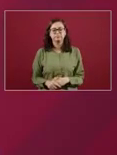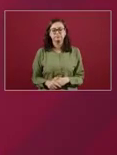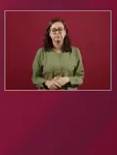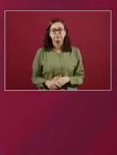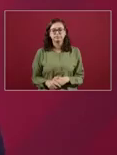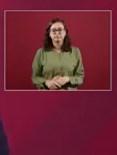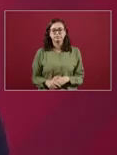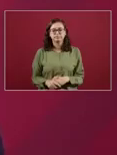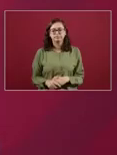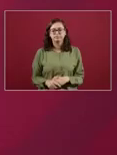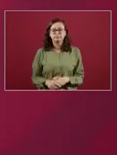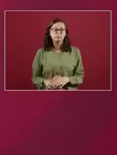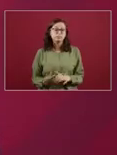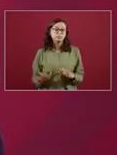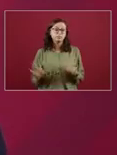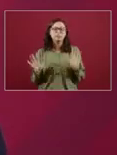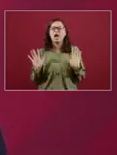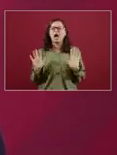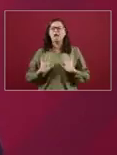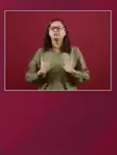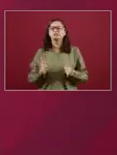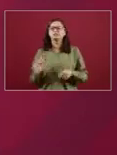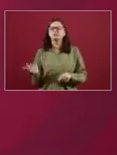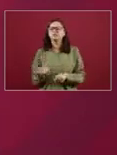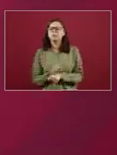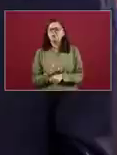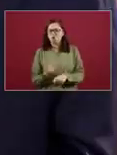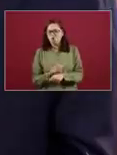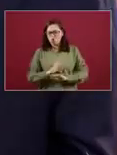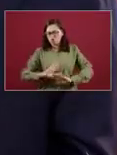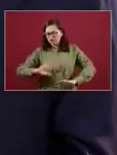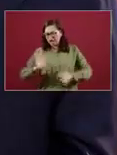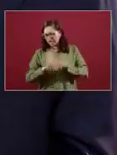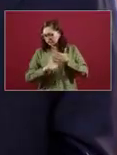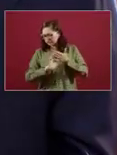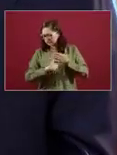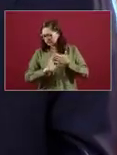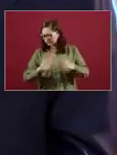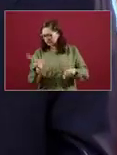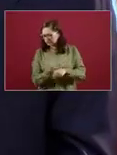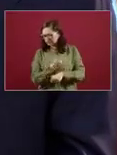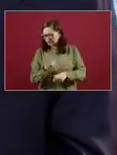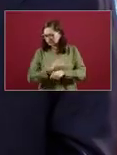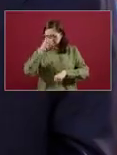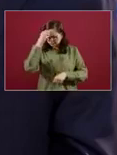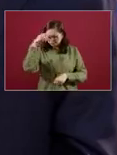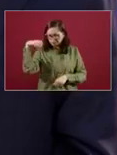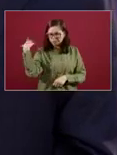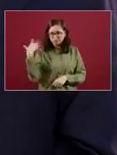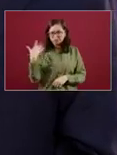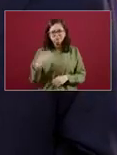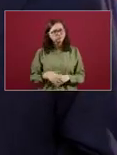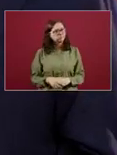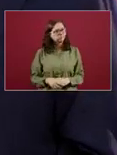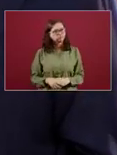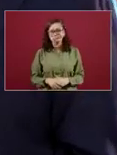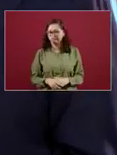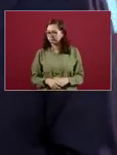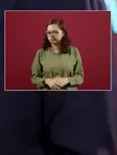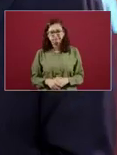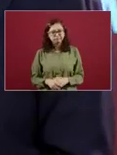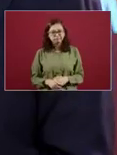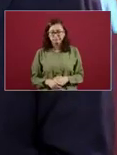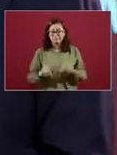No decir ya eso ya es pasado. O sea, no, es la cuarta